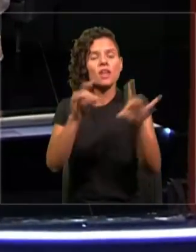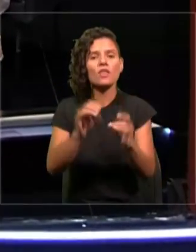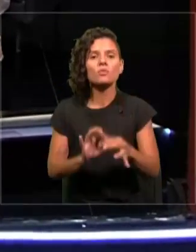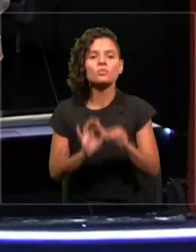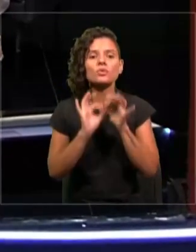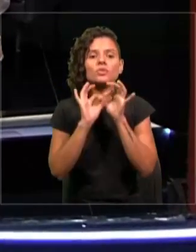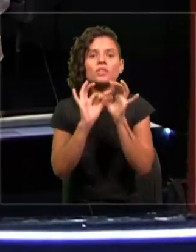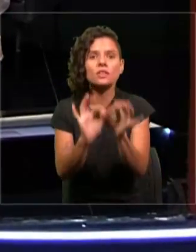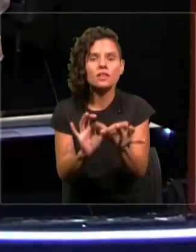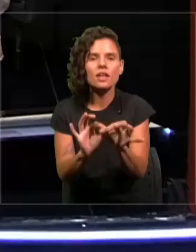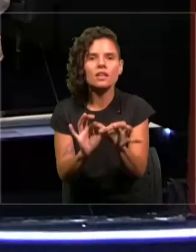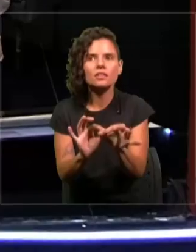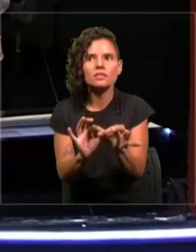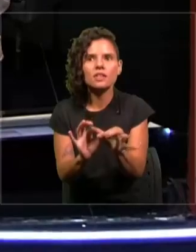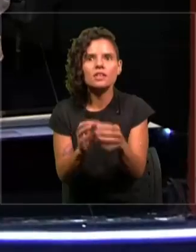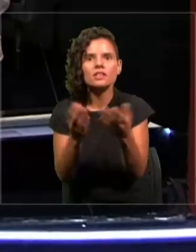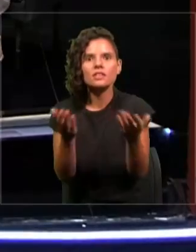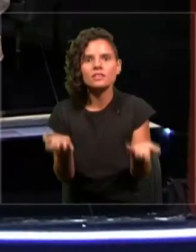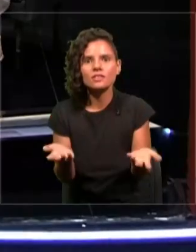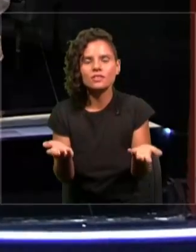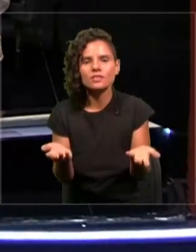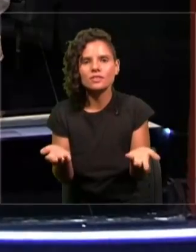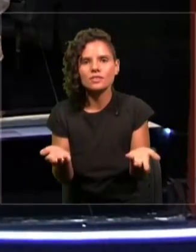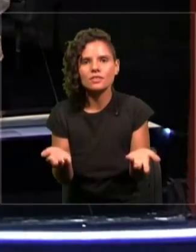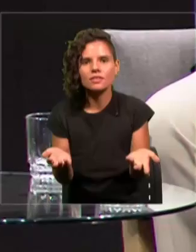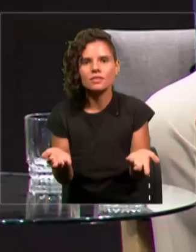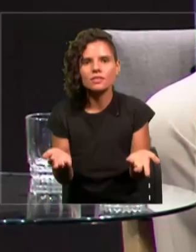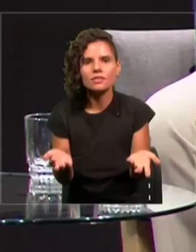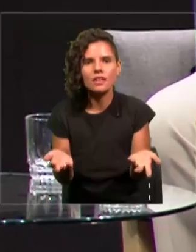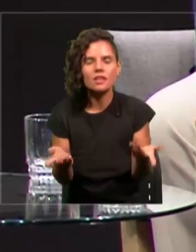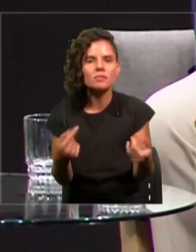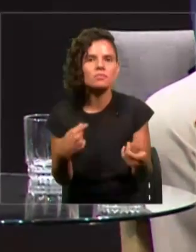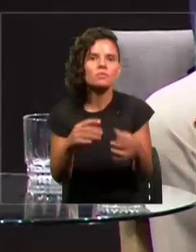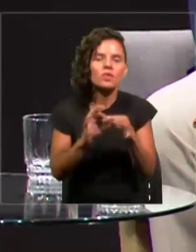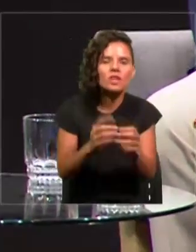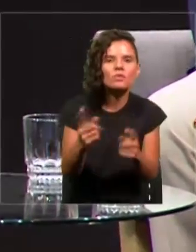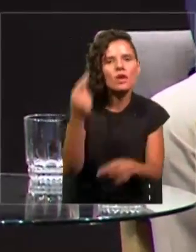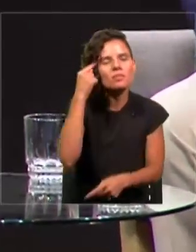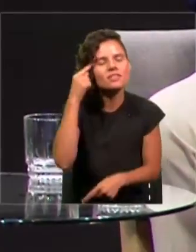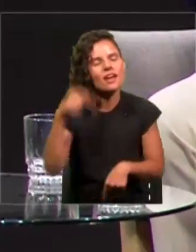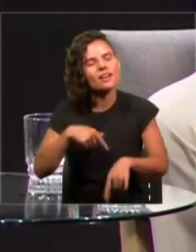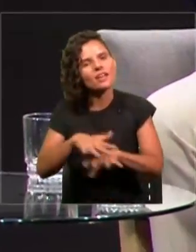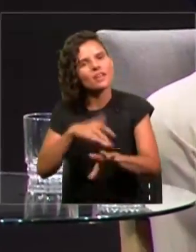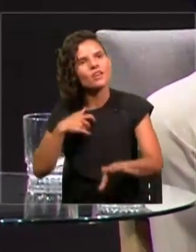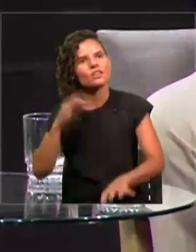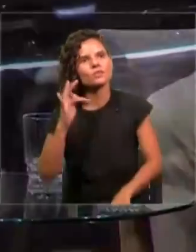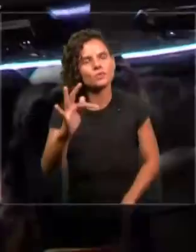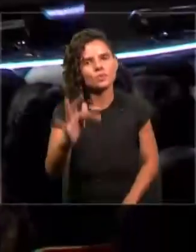en esa reflexión. De eso se trata, de provocar, de pensar. Congreso Futuro.